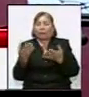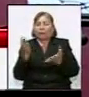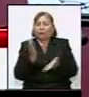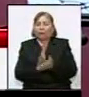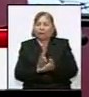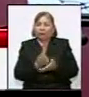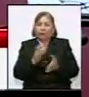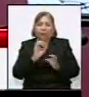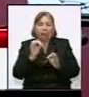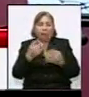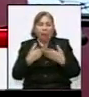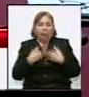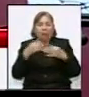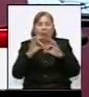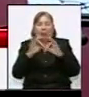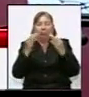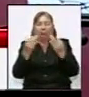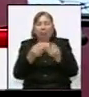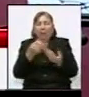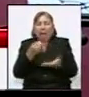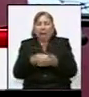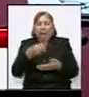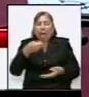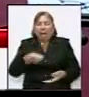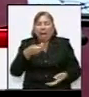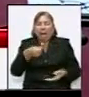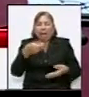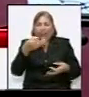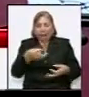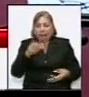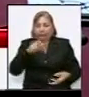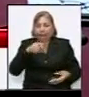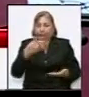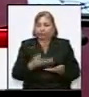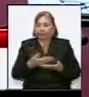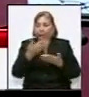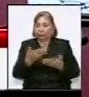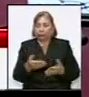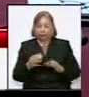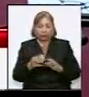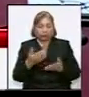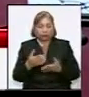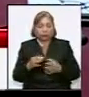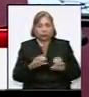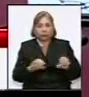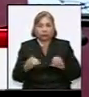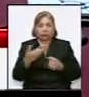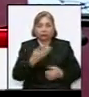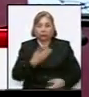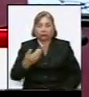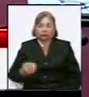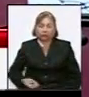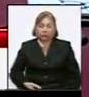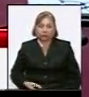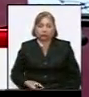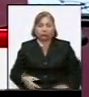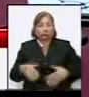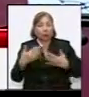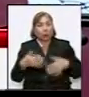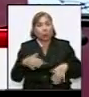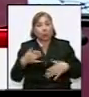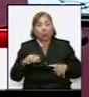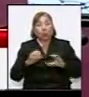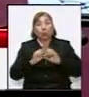de omisión a la asistencia familiar por lo que resulta necesaria su descarga para concentrar el aparato estatal en casos de mayor gravedad